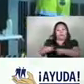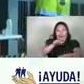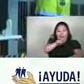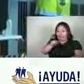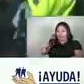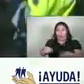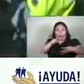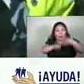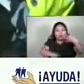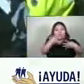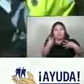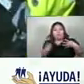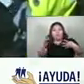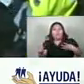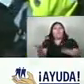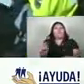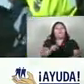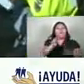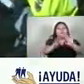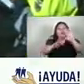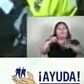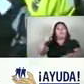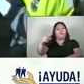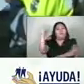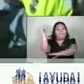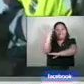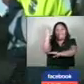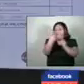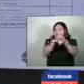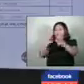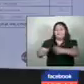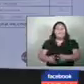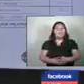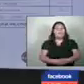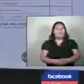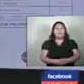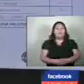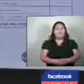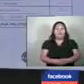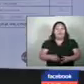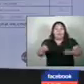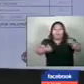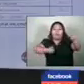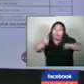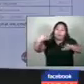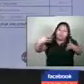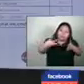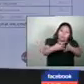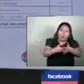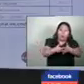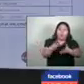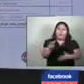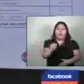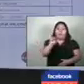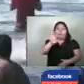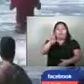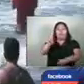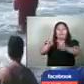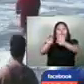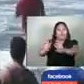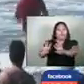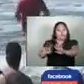fecha se registraron más de 700 emergencias. Accidentes de tránsito tuvimos 519,